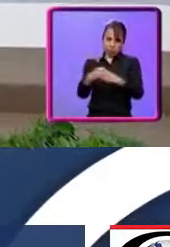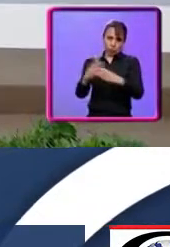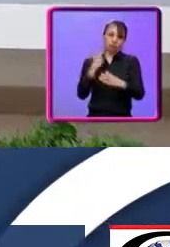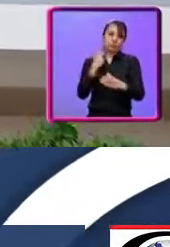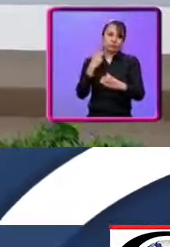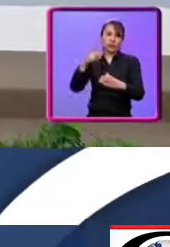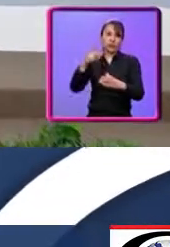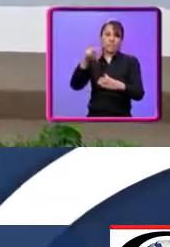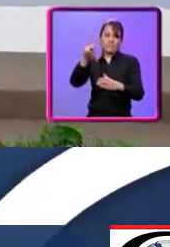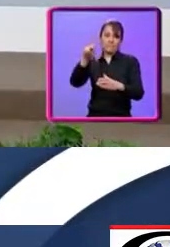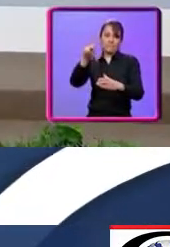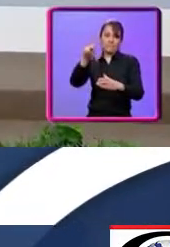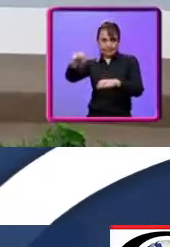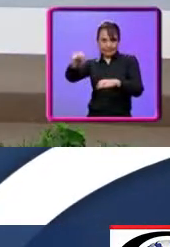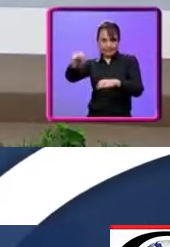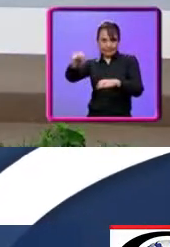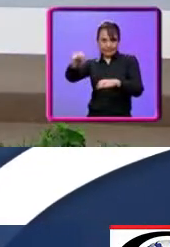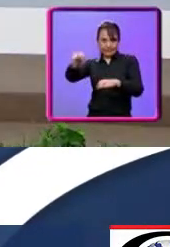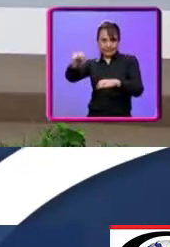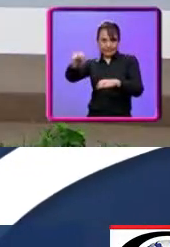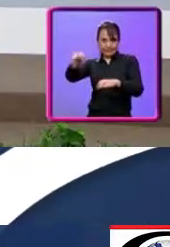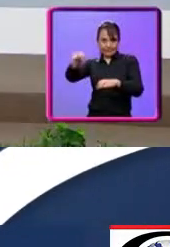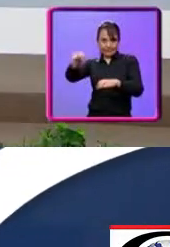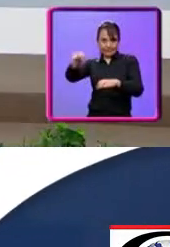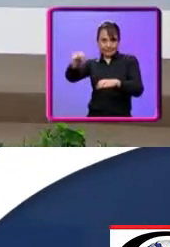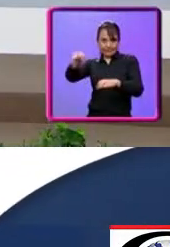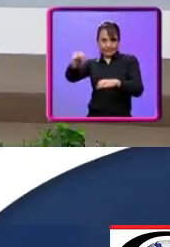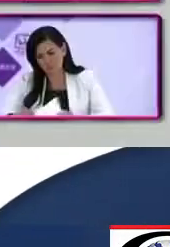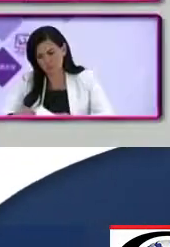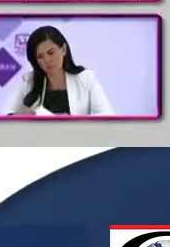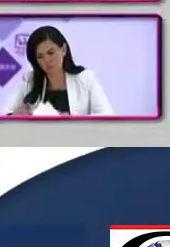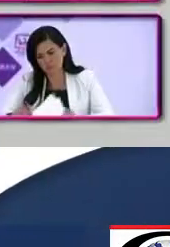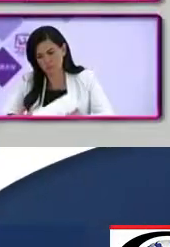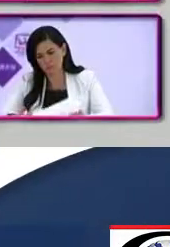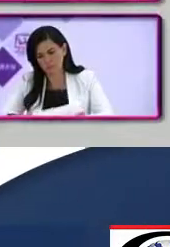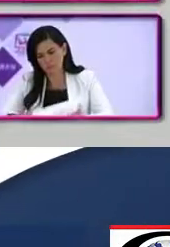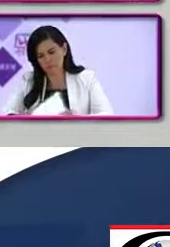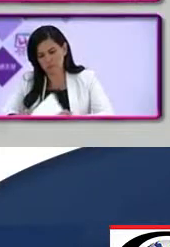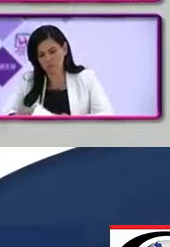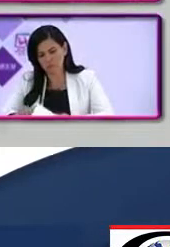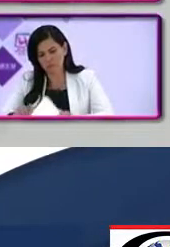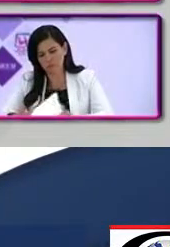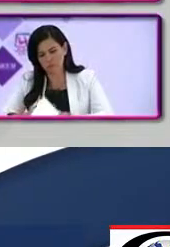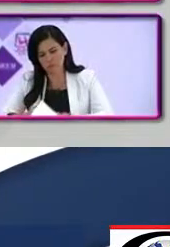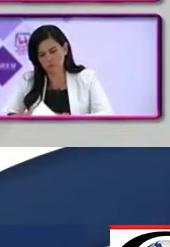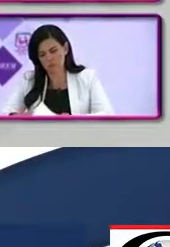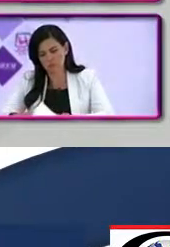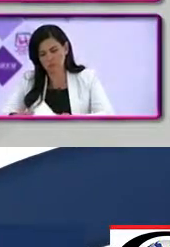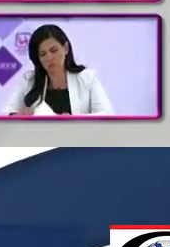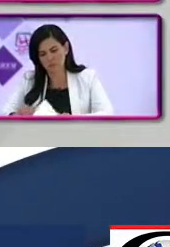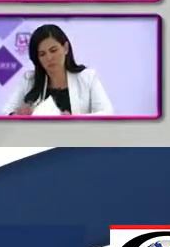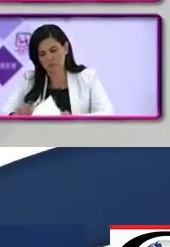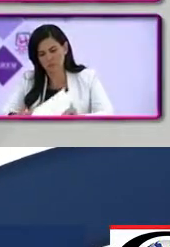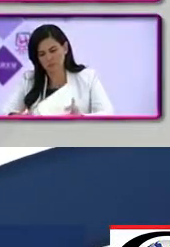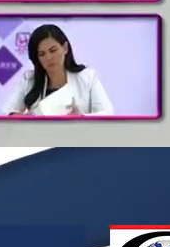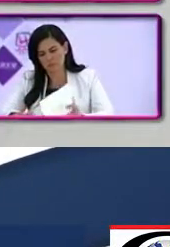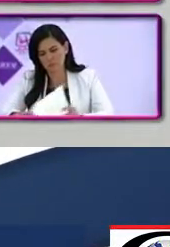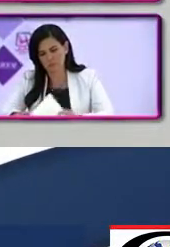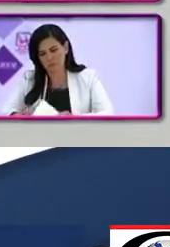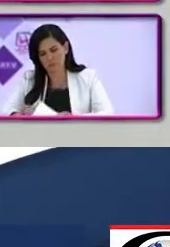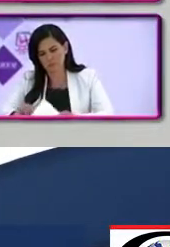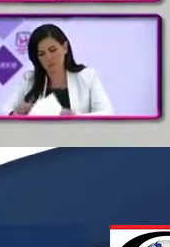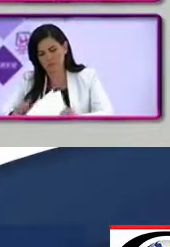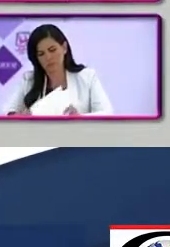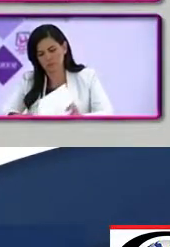Me gustaría que vinieras a la mesa de trabajo y que por lo menos le dedicáramos unos 30 minutos a platicar sobre esos temas. Con